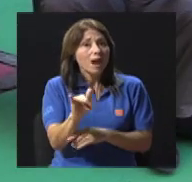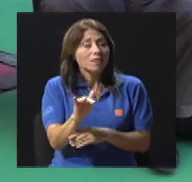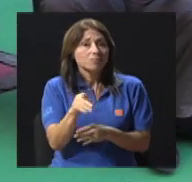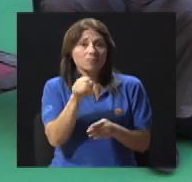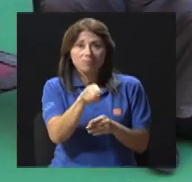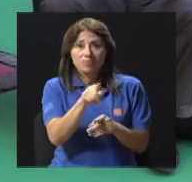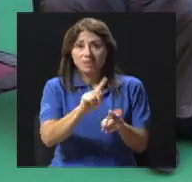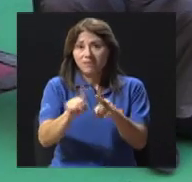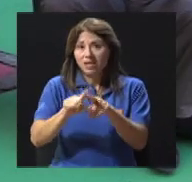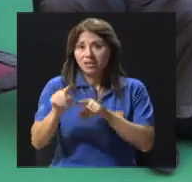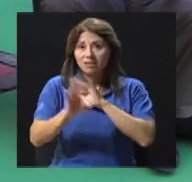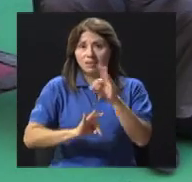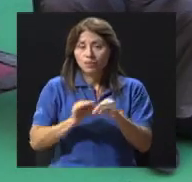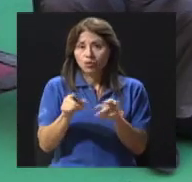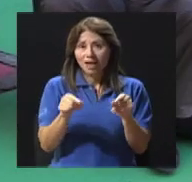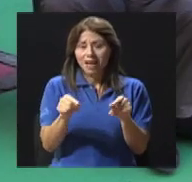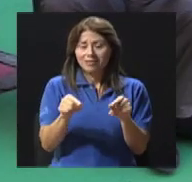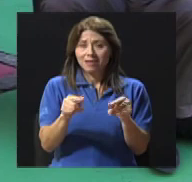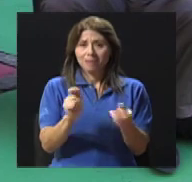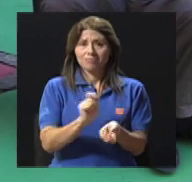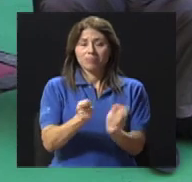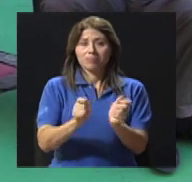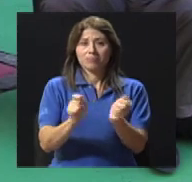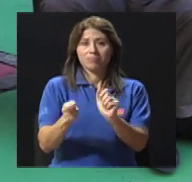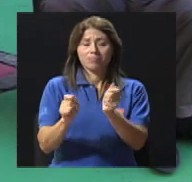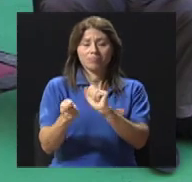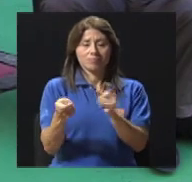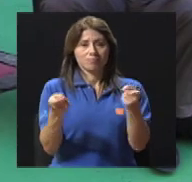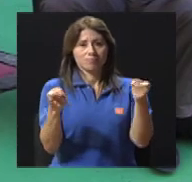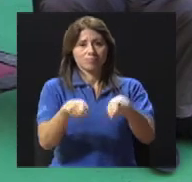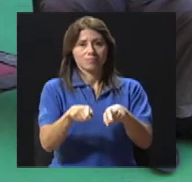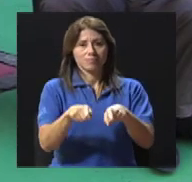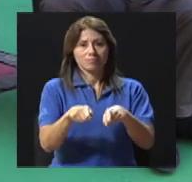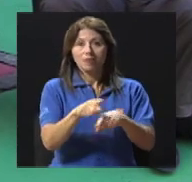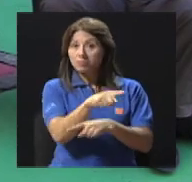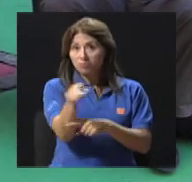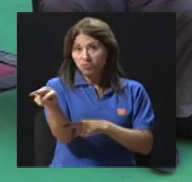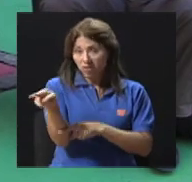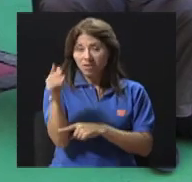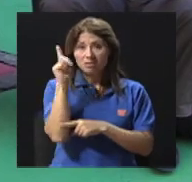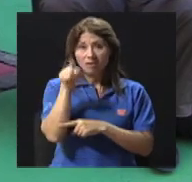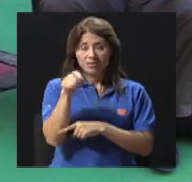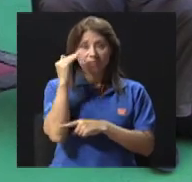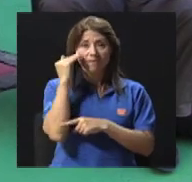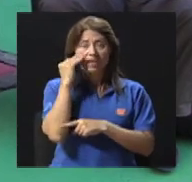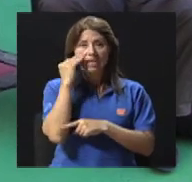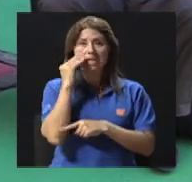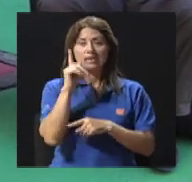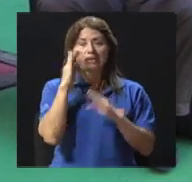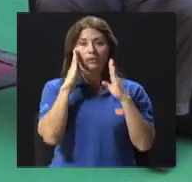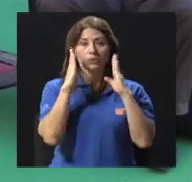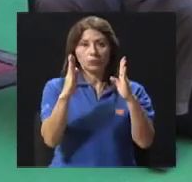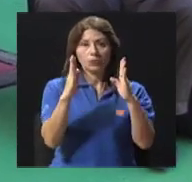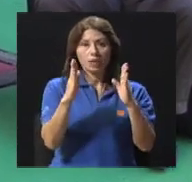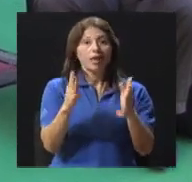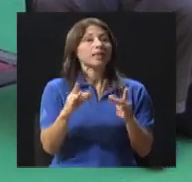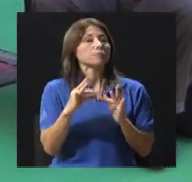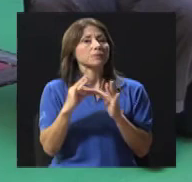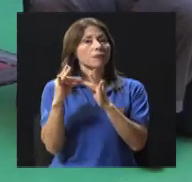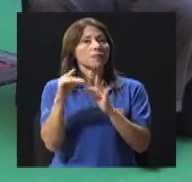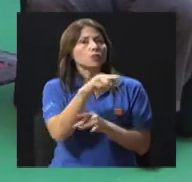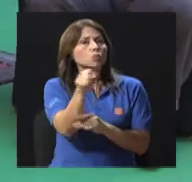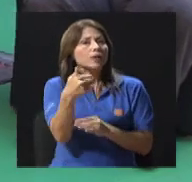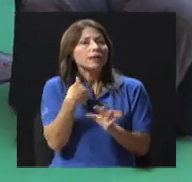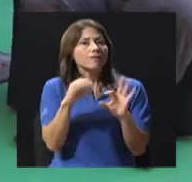que han presentado comportamientos y cambios que sería importante revisar para que la gente esté atenta, ¿verdad? Sobre todo si hay antecedentes familiares de ese